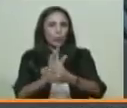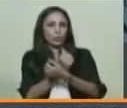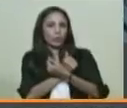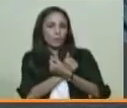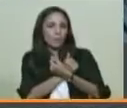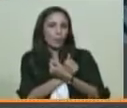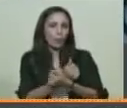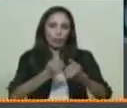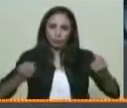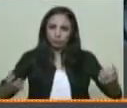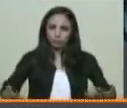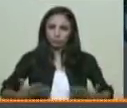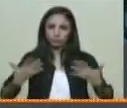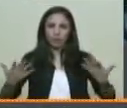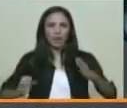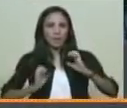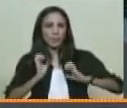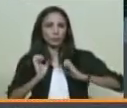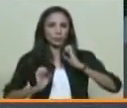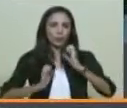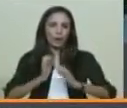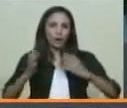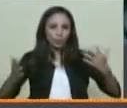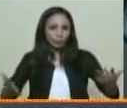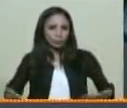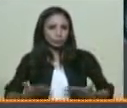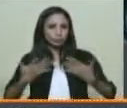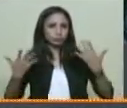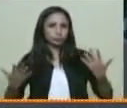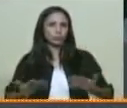levantando el puño, pero también